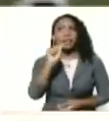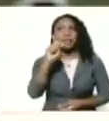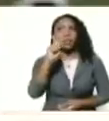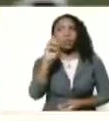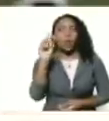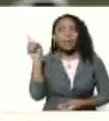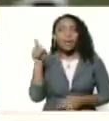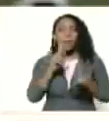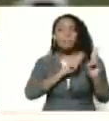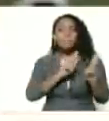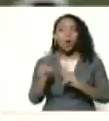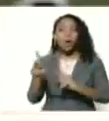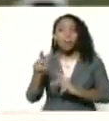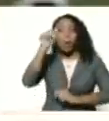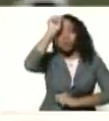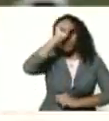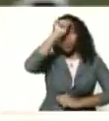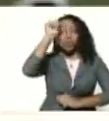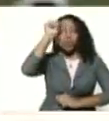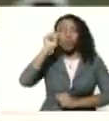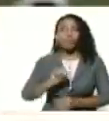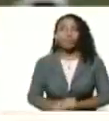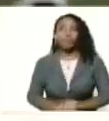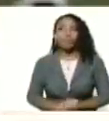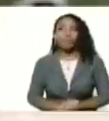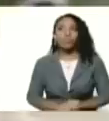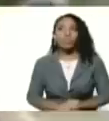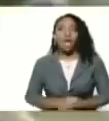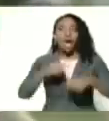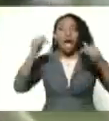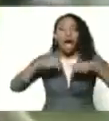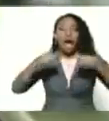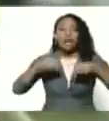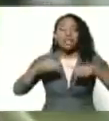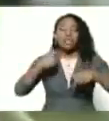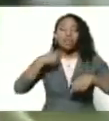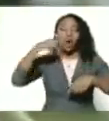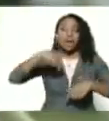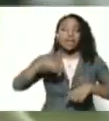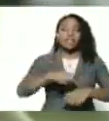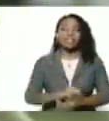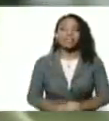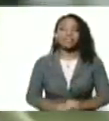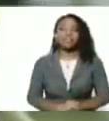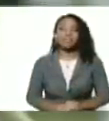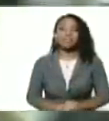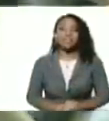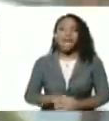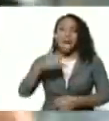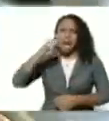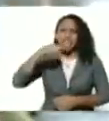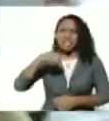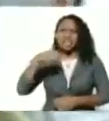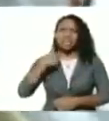en su programa de los domingos, Aquí Estoy, aquí se llama,